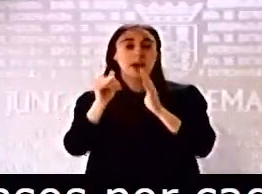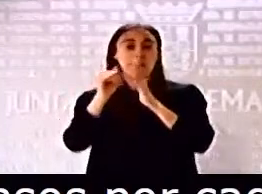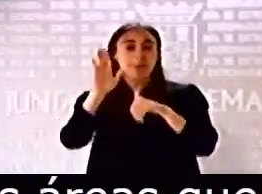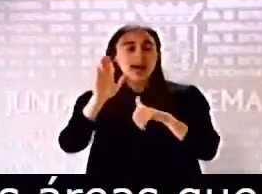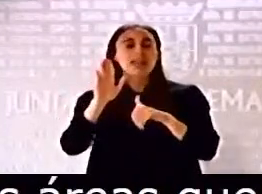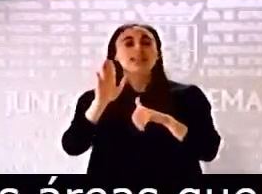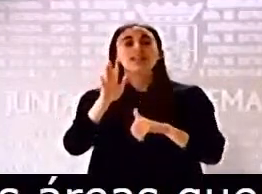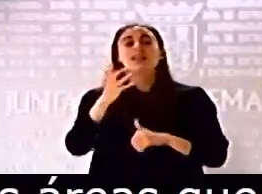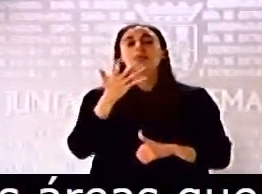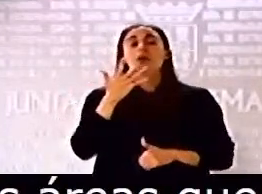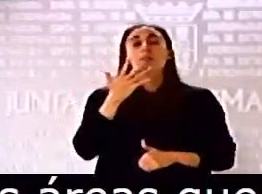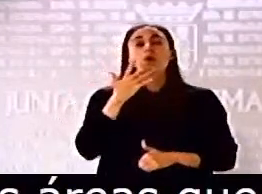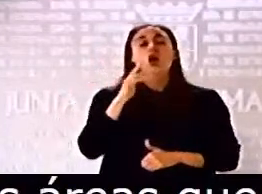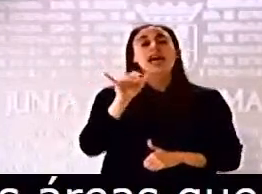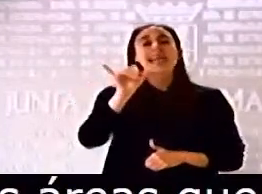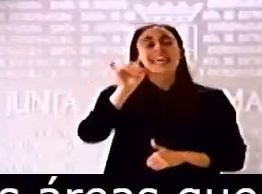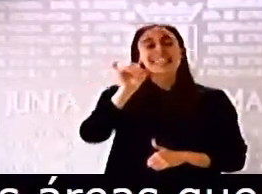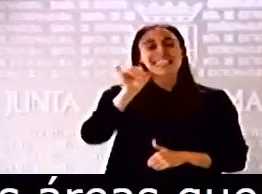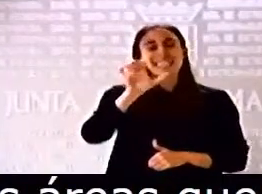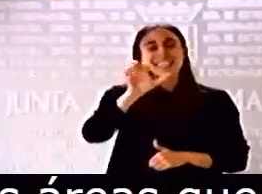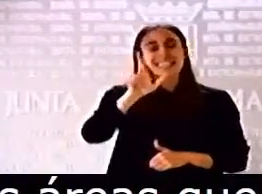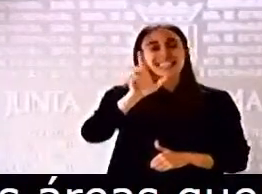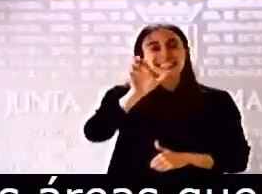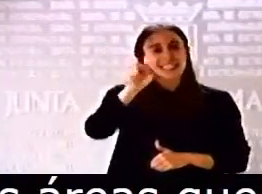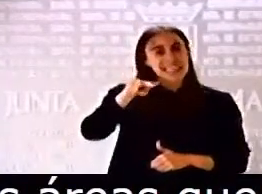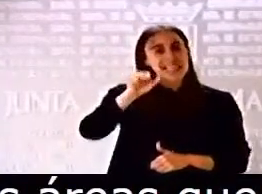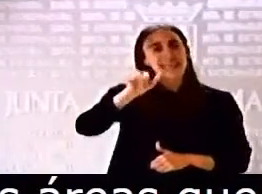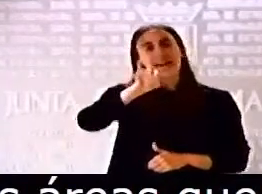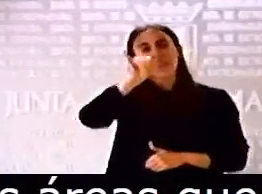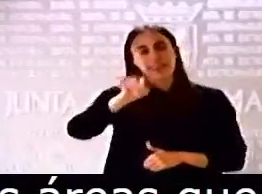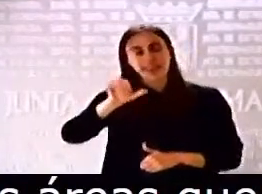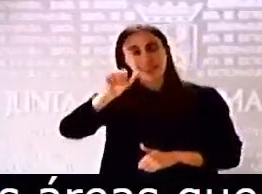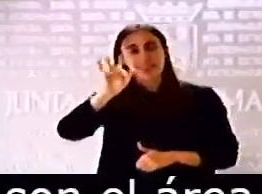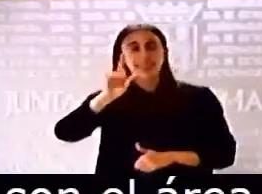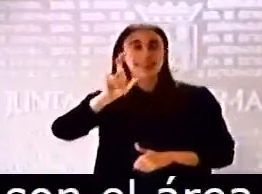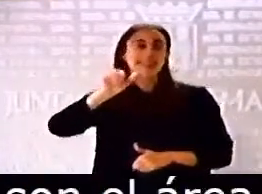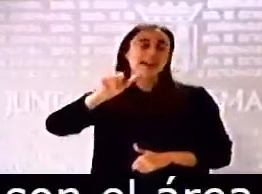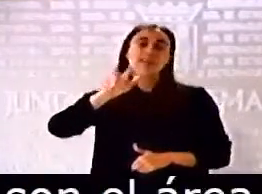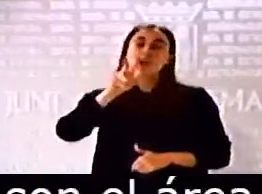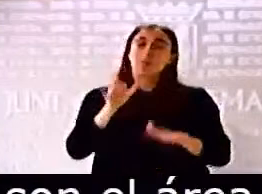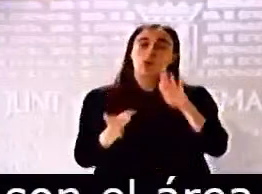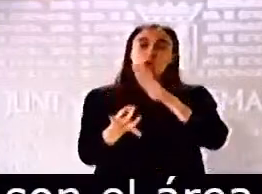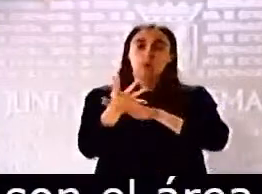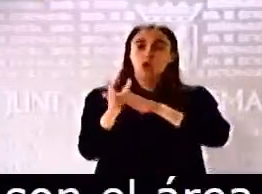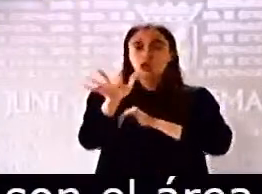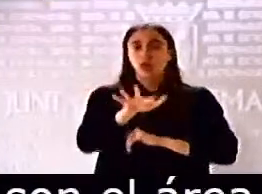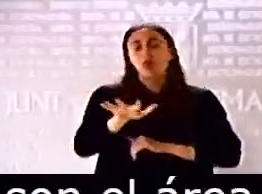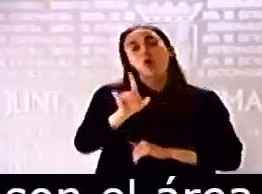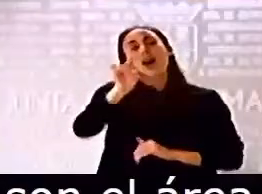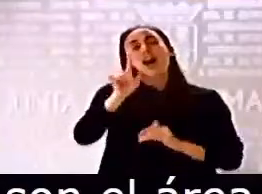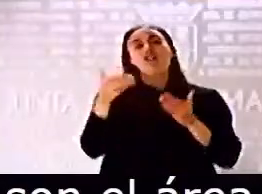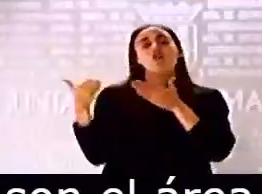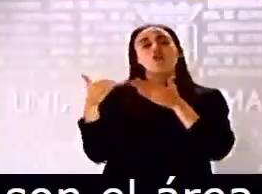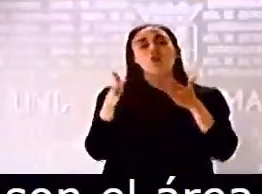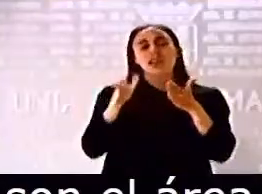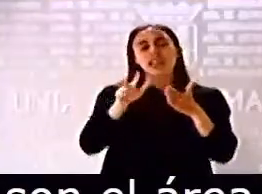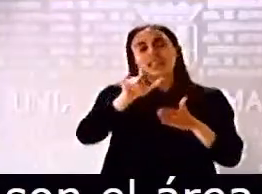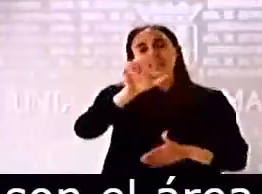de Llerena Zafra, por los brotes que se han declarado, sobre todo en la zona de Fuente de León, Segura de